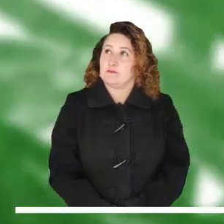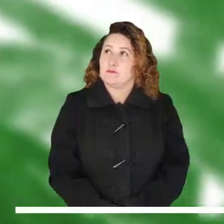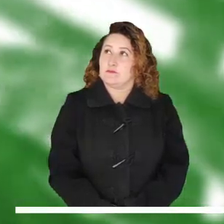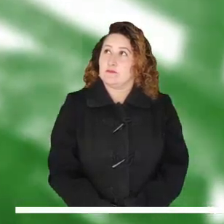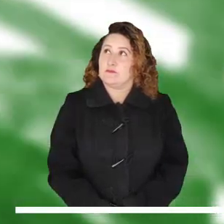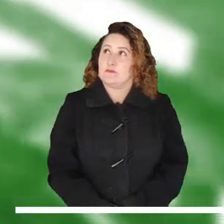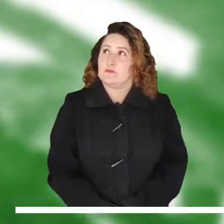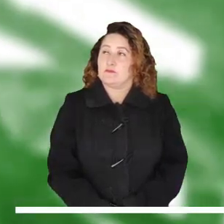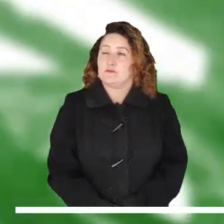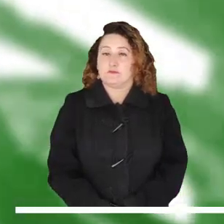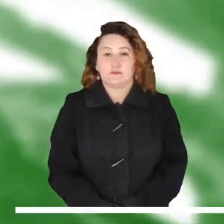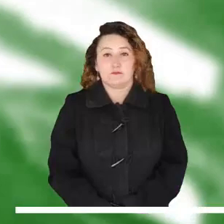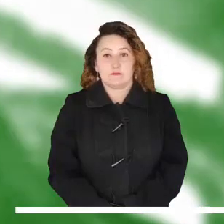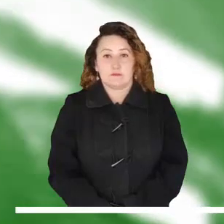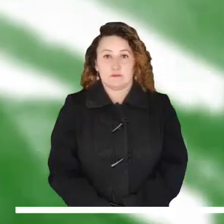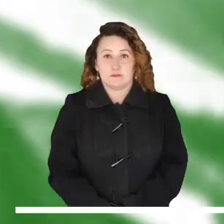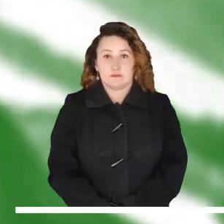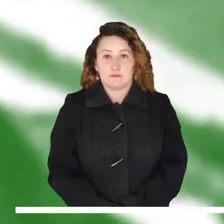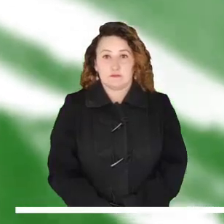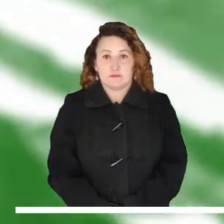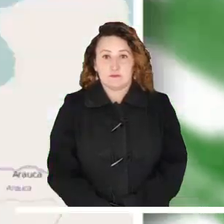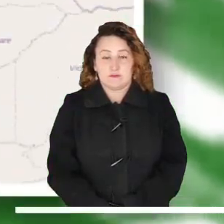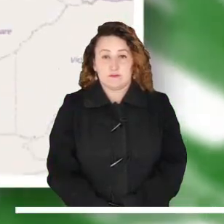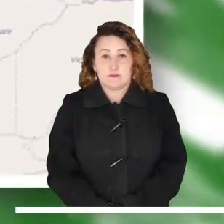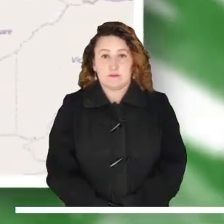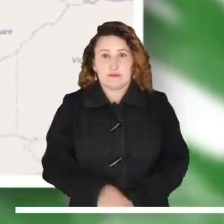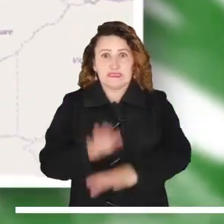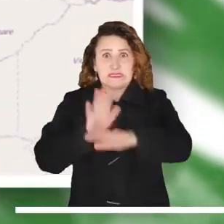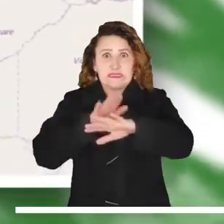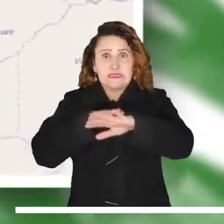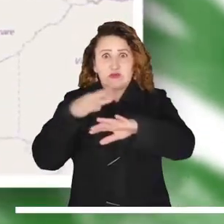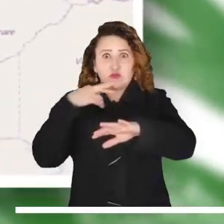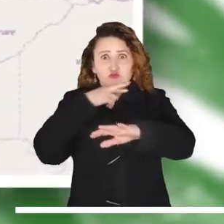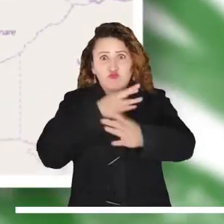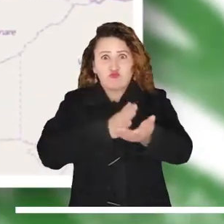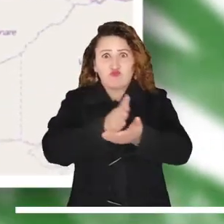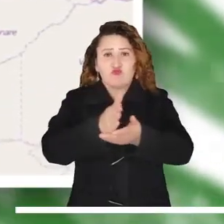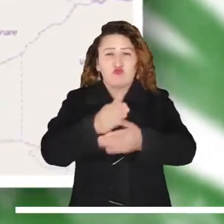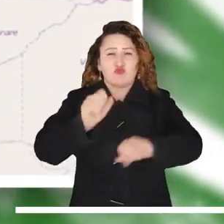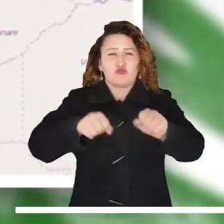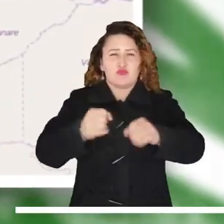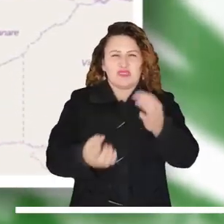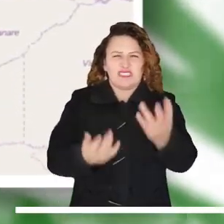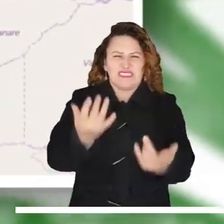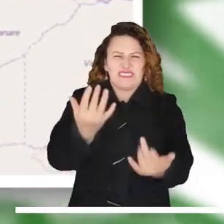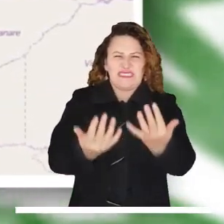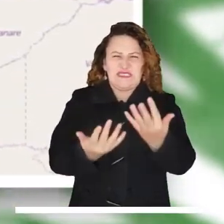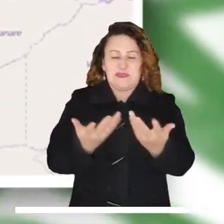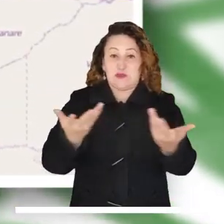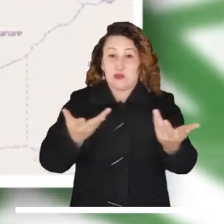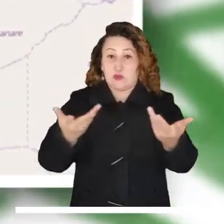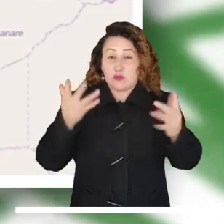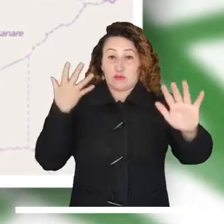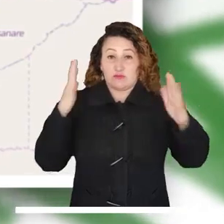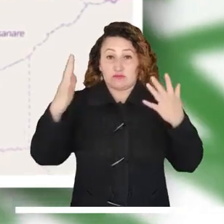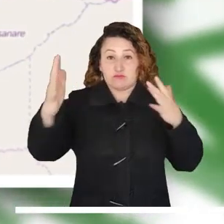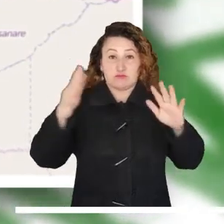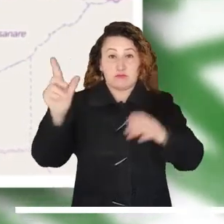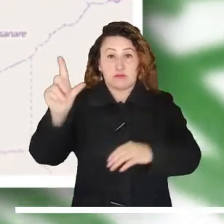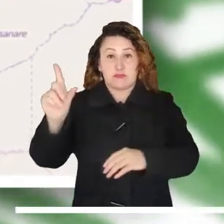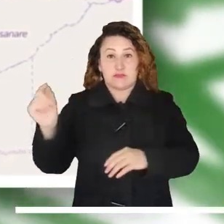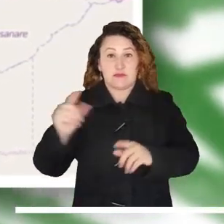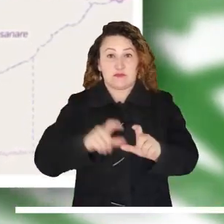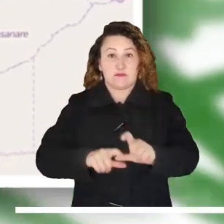Quibdó, Bagadó, Cantón de San Pablo, Paimadó y Unión Panamericana en Chocó. Se mantiene activa la alerta roja por